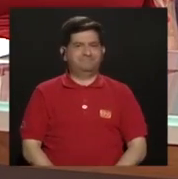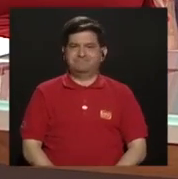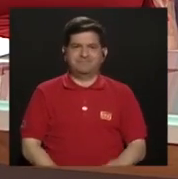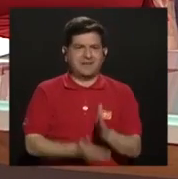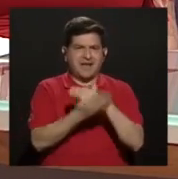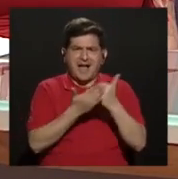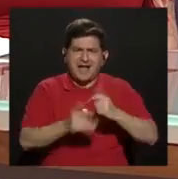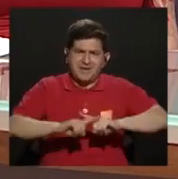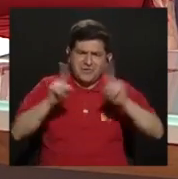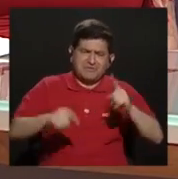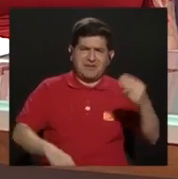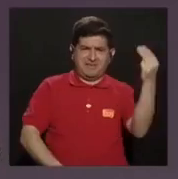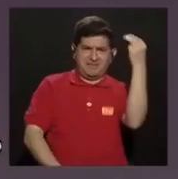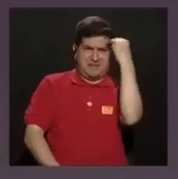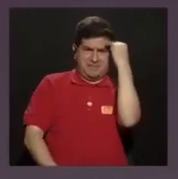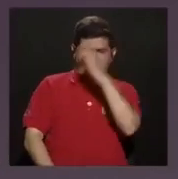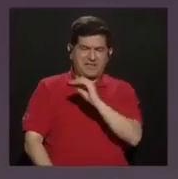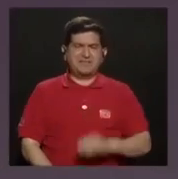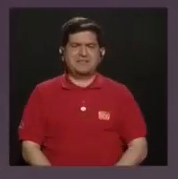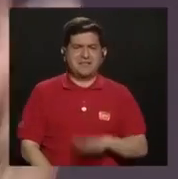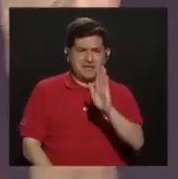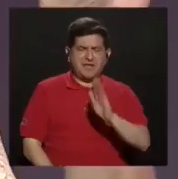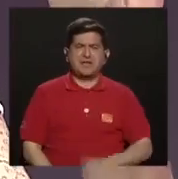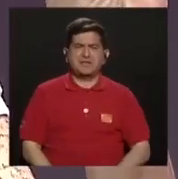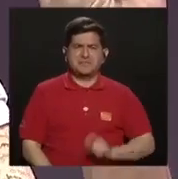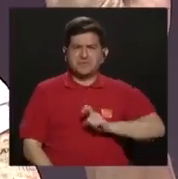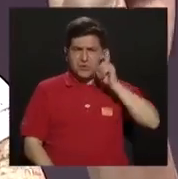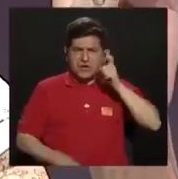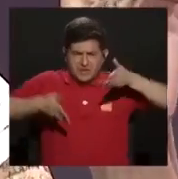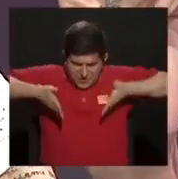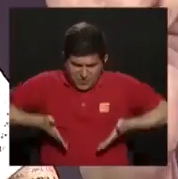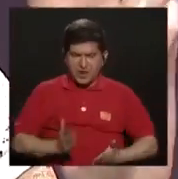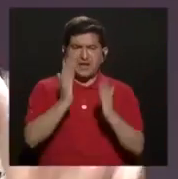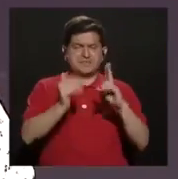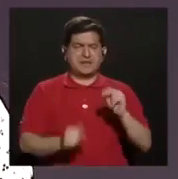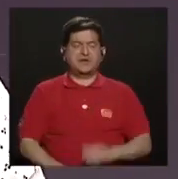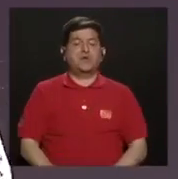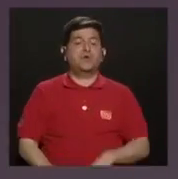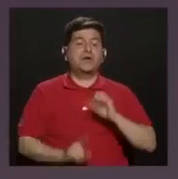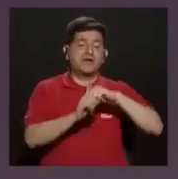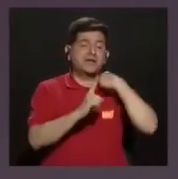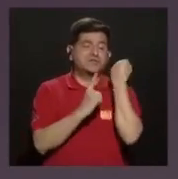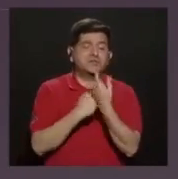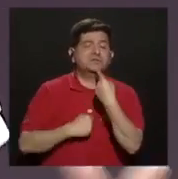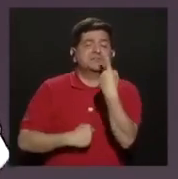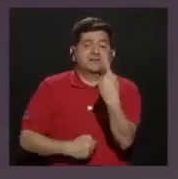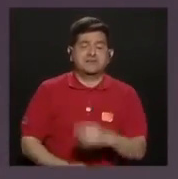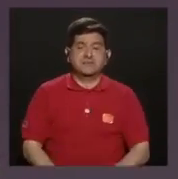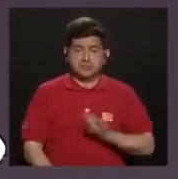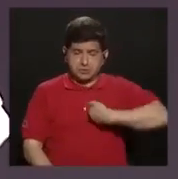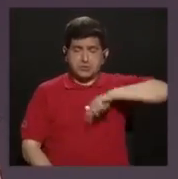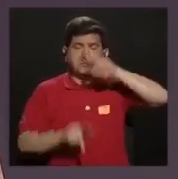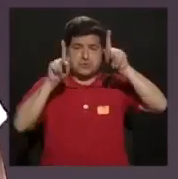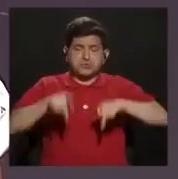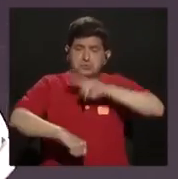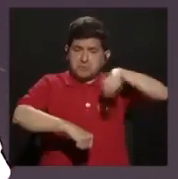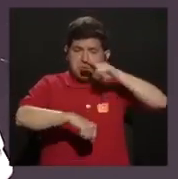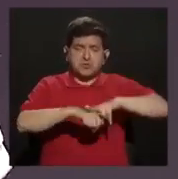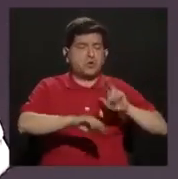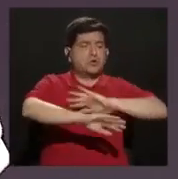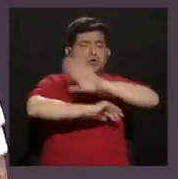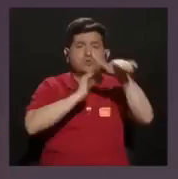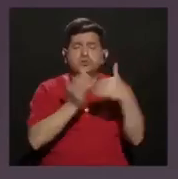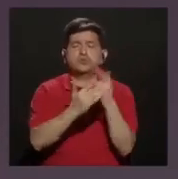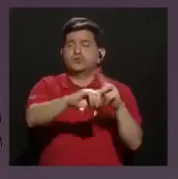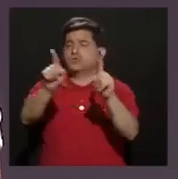disparejo entre su mente y su sexo al nacer, como socialmente se nos impone. Nosotras somos personas naturales, todas somos